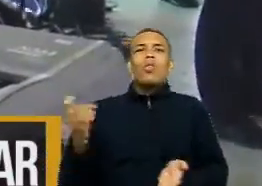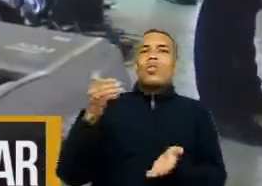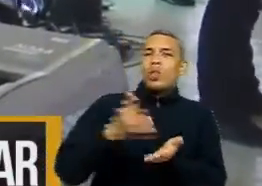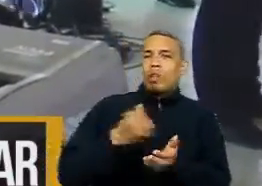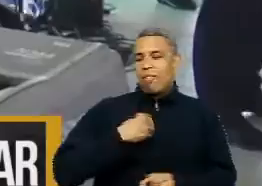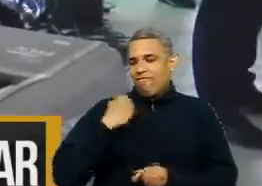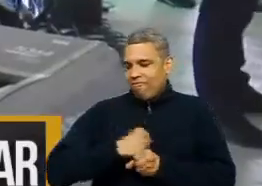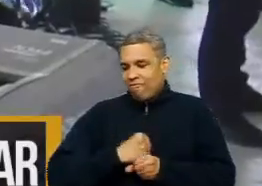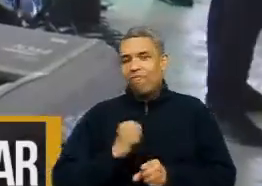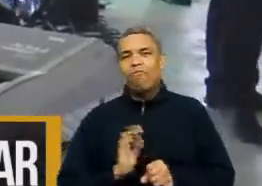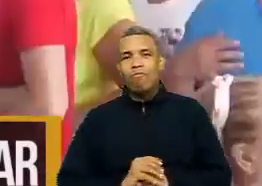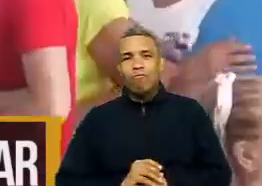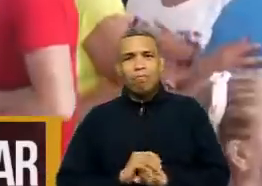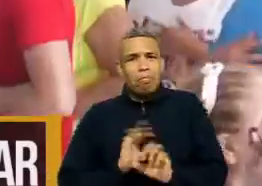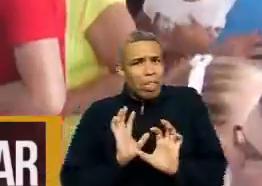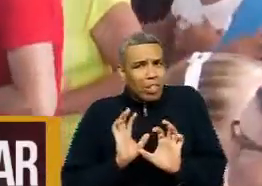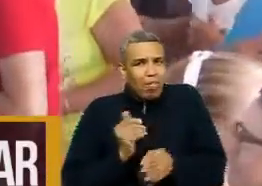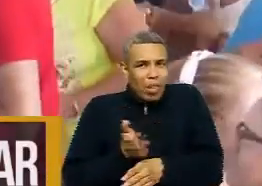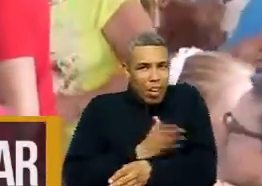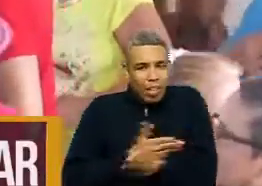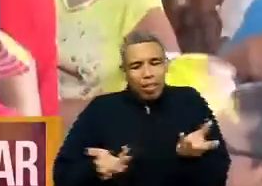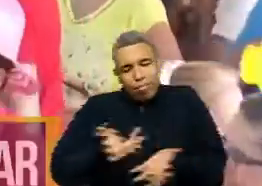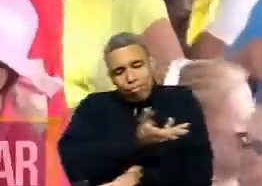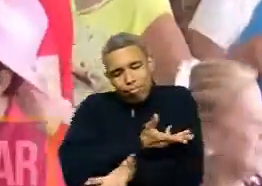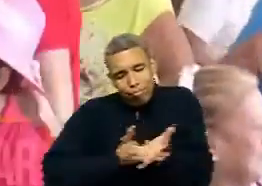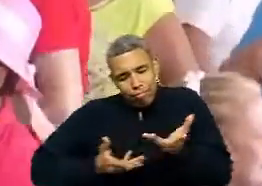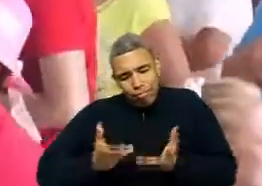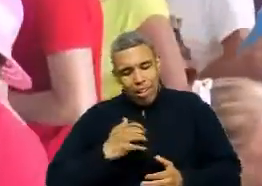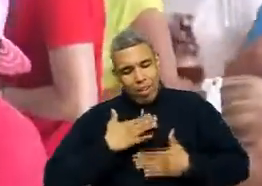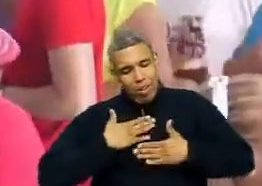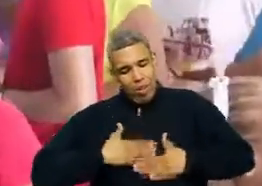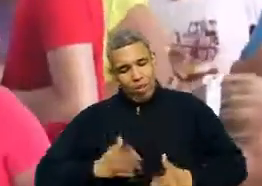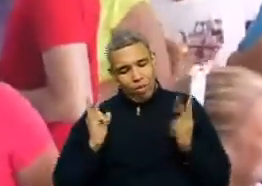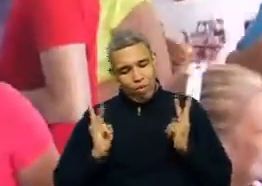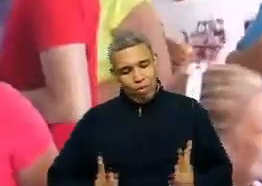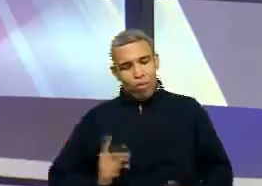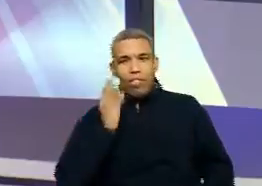domingo con la música inolvidable de los auténticos corraleros de Majahual.